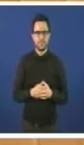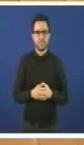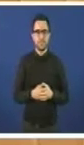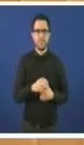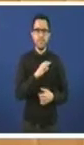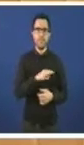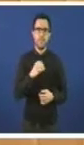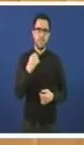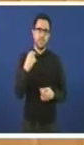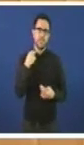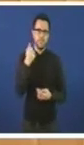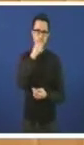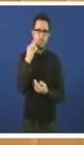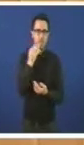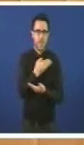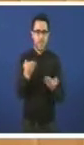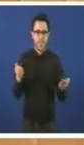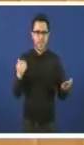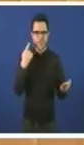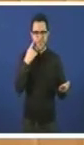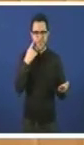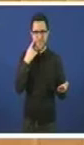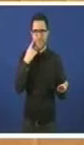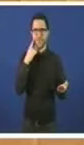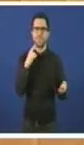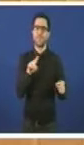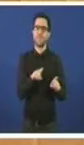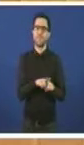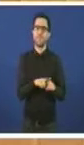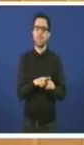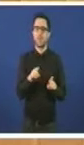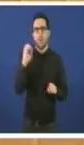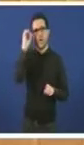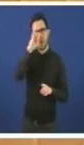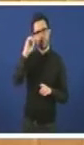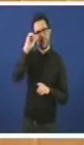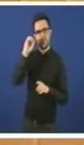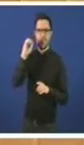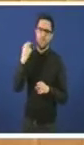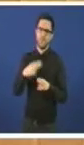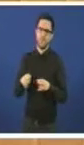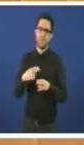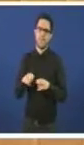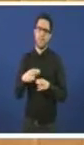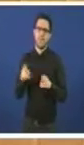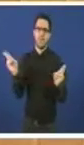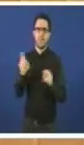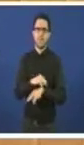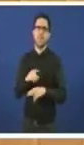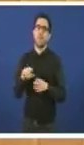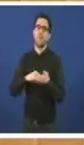argumentación para fundamentar esa posición política de crear o acordo del plan xeral de normalización de la lengua gallega